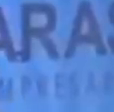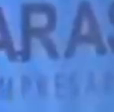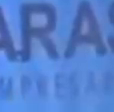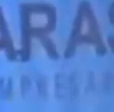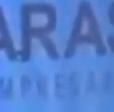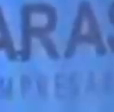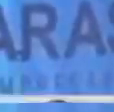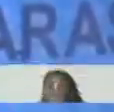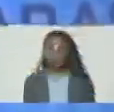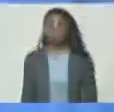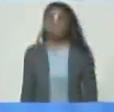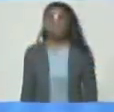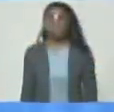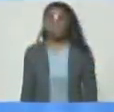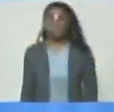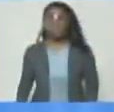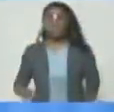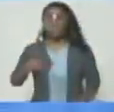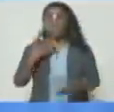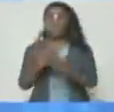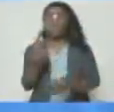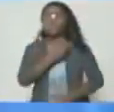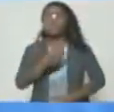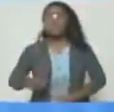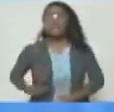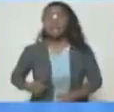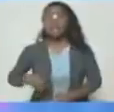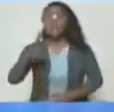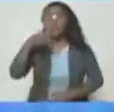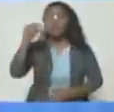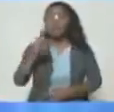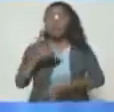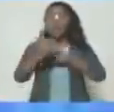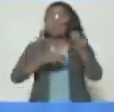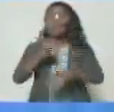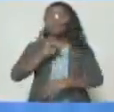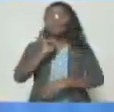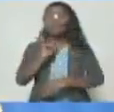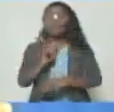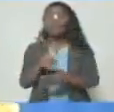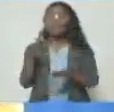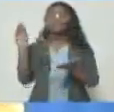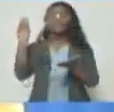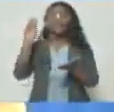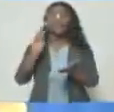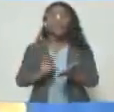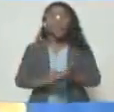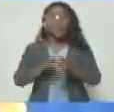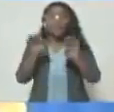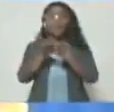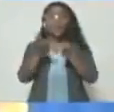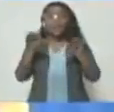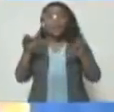Y me ha pedido el presidente Nicolás Maduro hacer el siguiente anuncio. Se establece una mesa